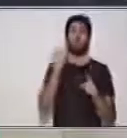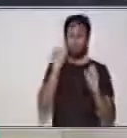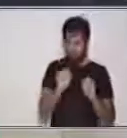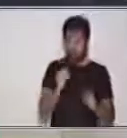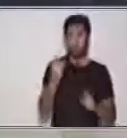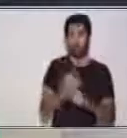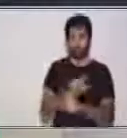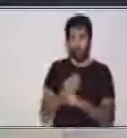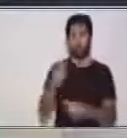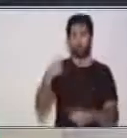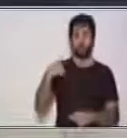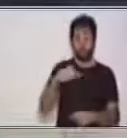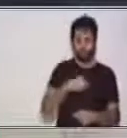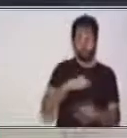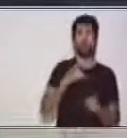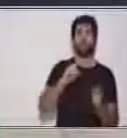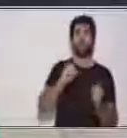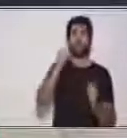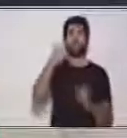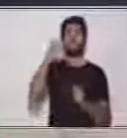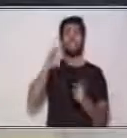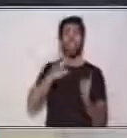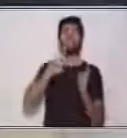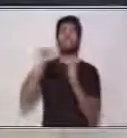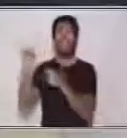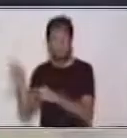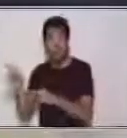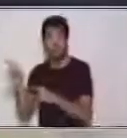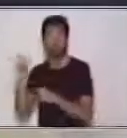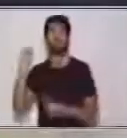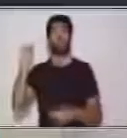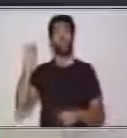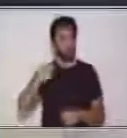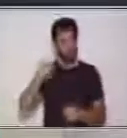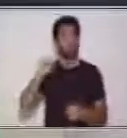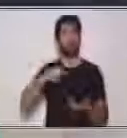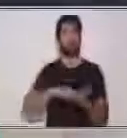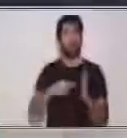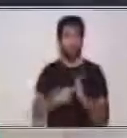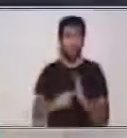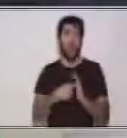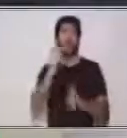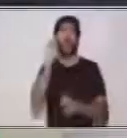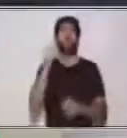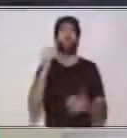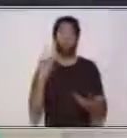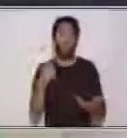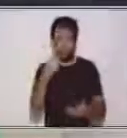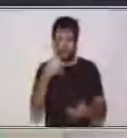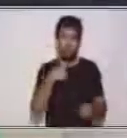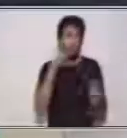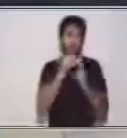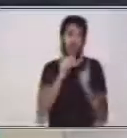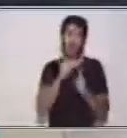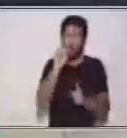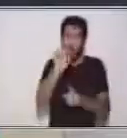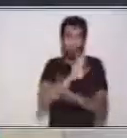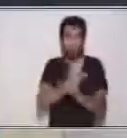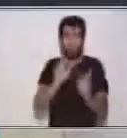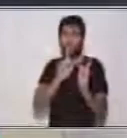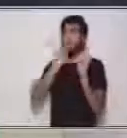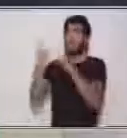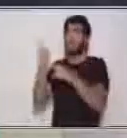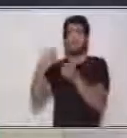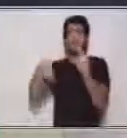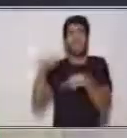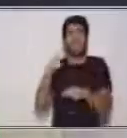porque en algunos idiomas mayas, por ejemplo, una palabra representa masculino y femenino, entonces ahí no